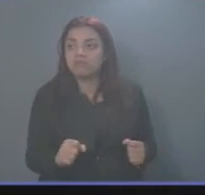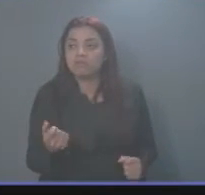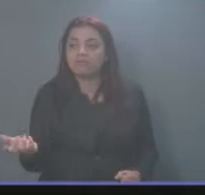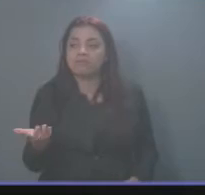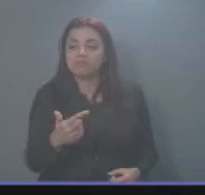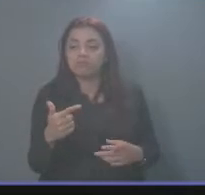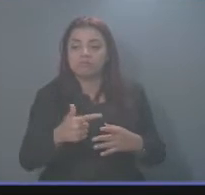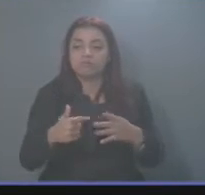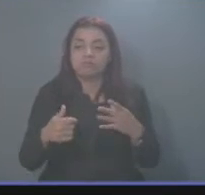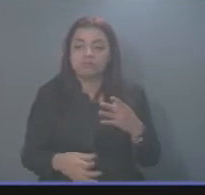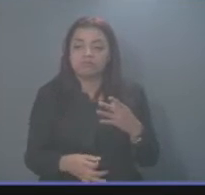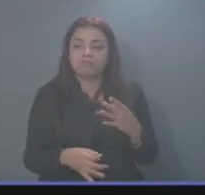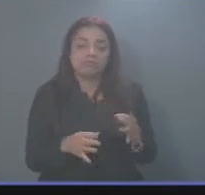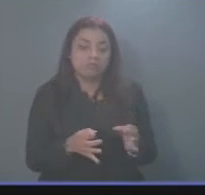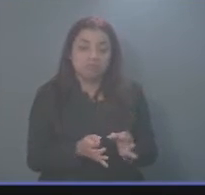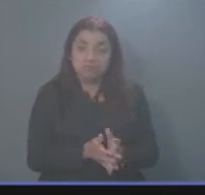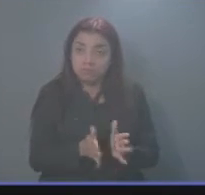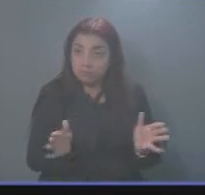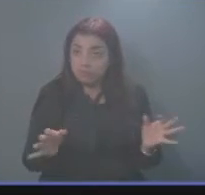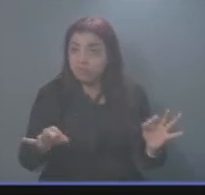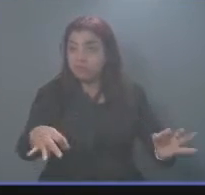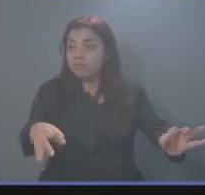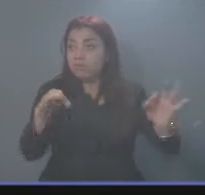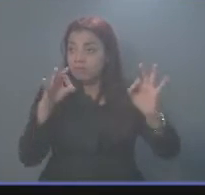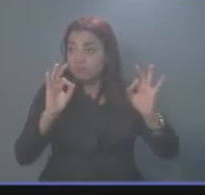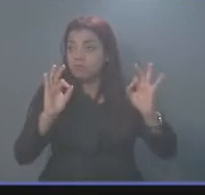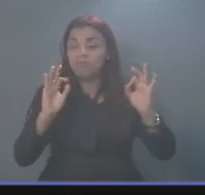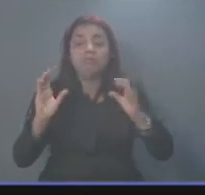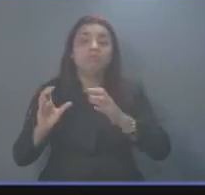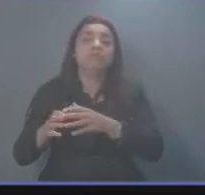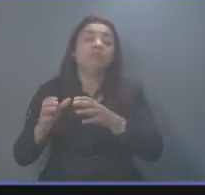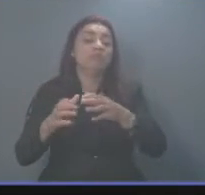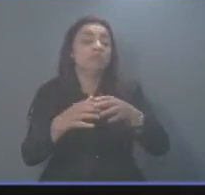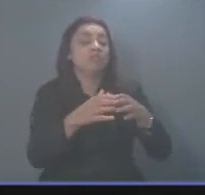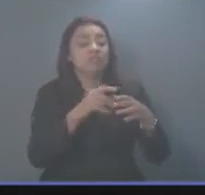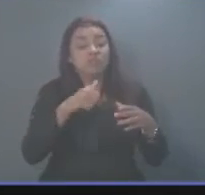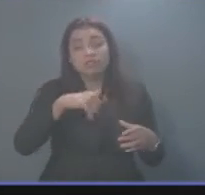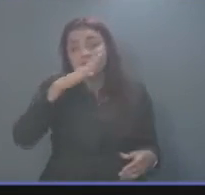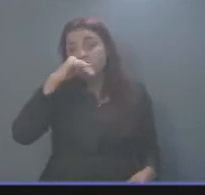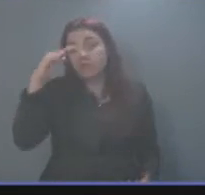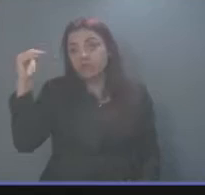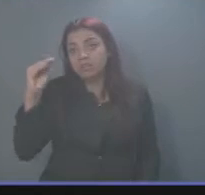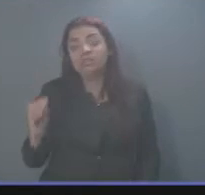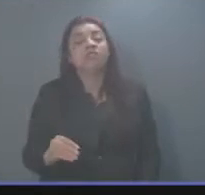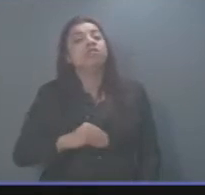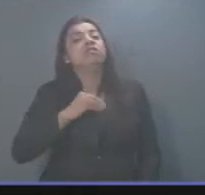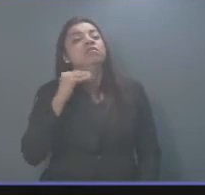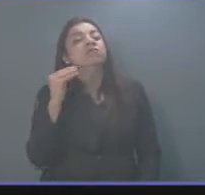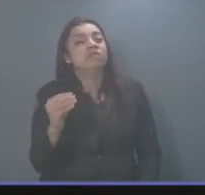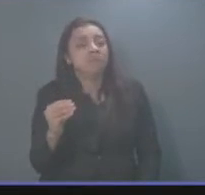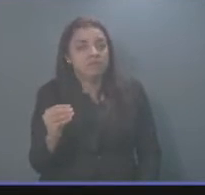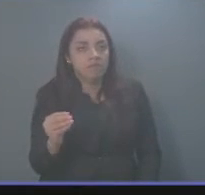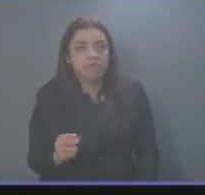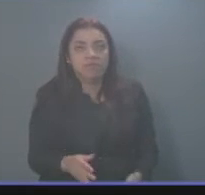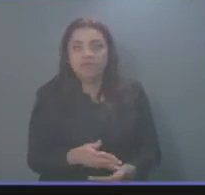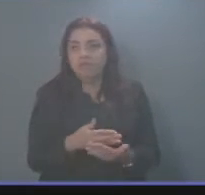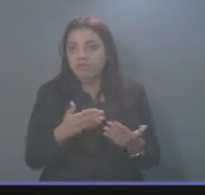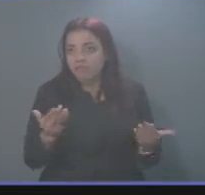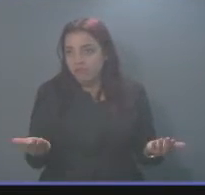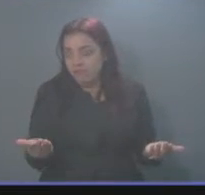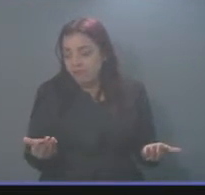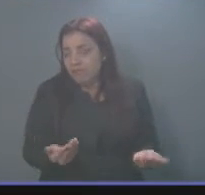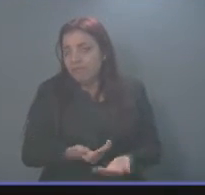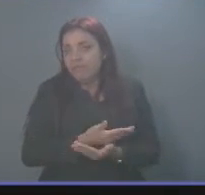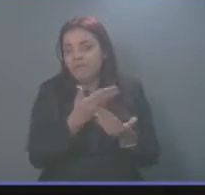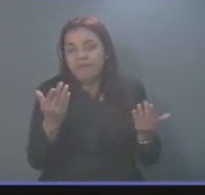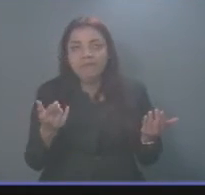ley integral que tome en cuenta a todos los sectores deportivos de nuestro país y que ha incluido todas